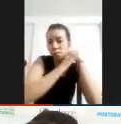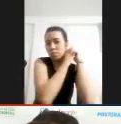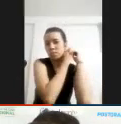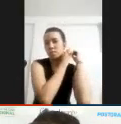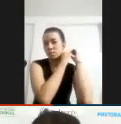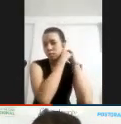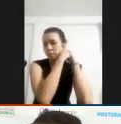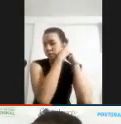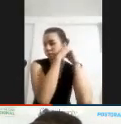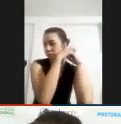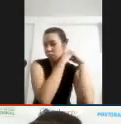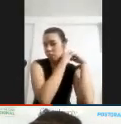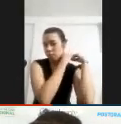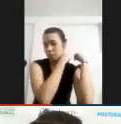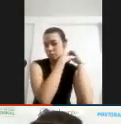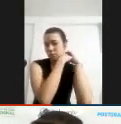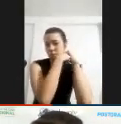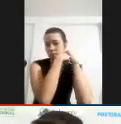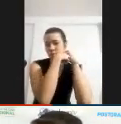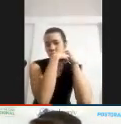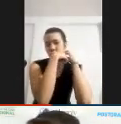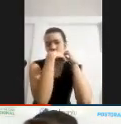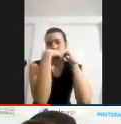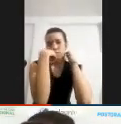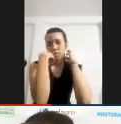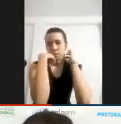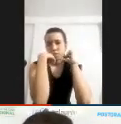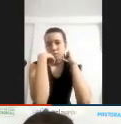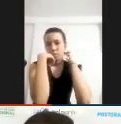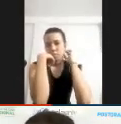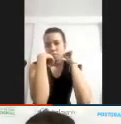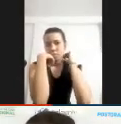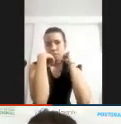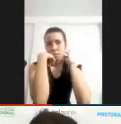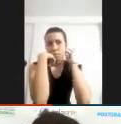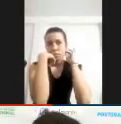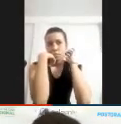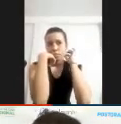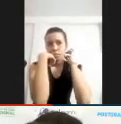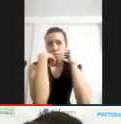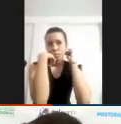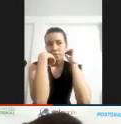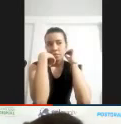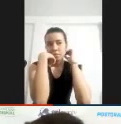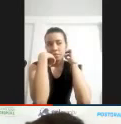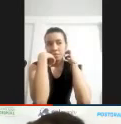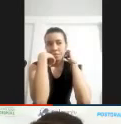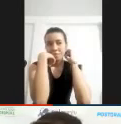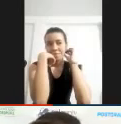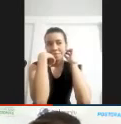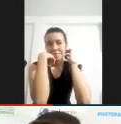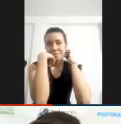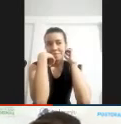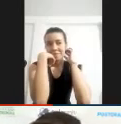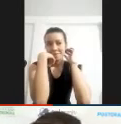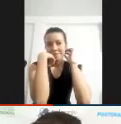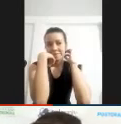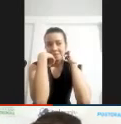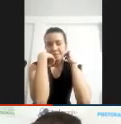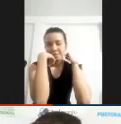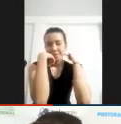Y eso ustedes, que son estudiantes de pregrado, deben corregirlo. No deben participar en ese tipo de